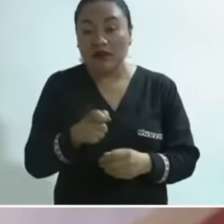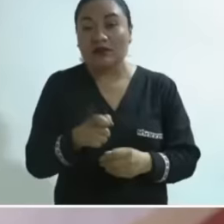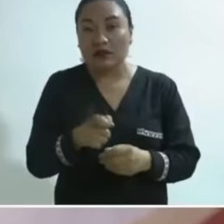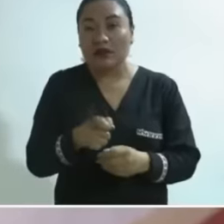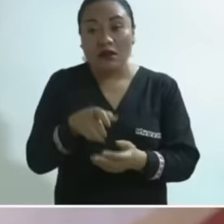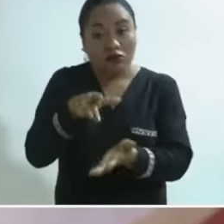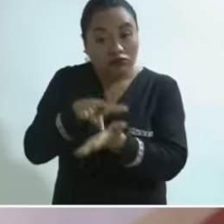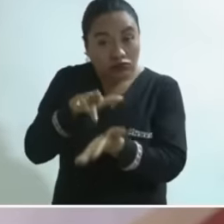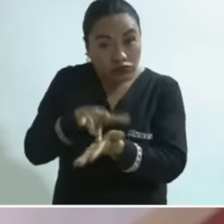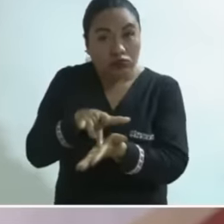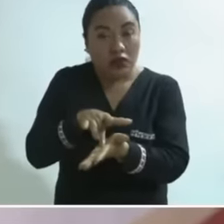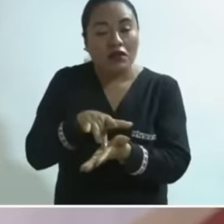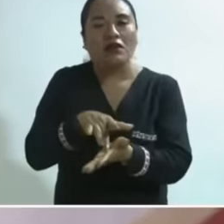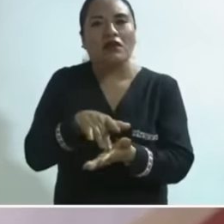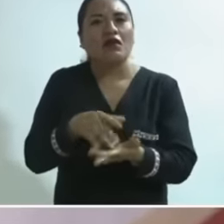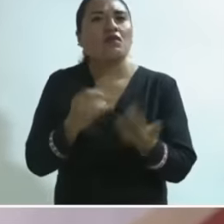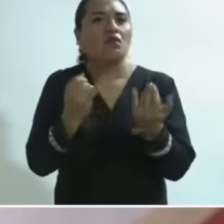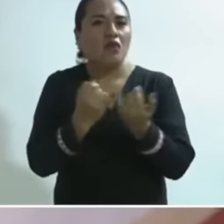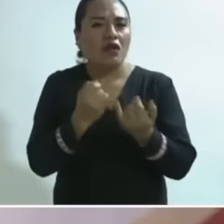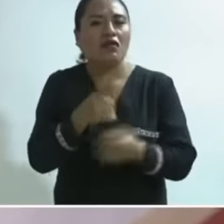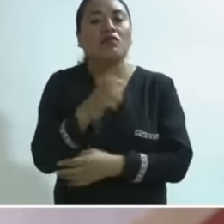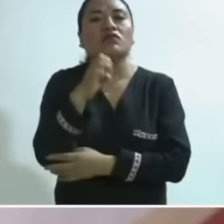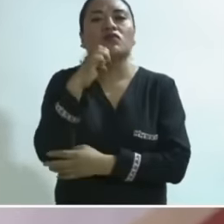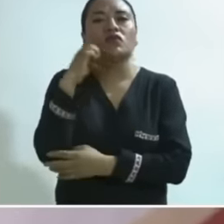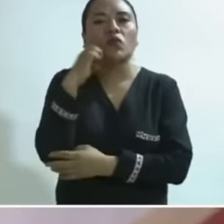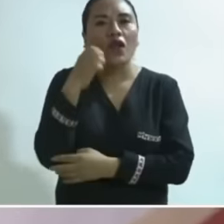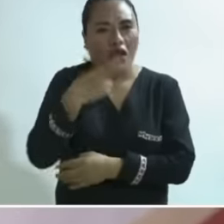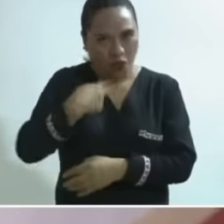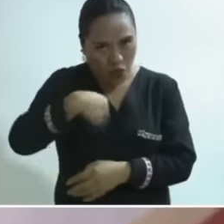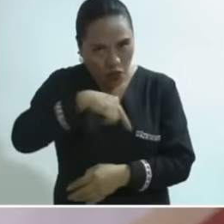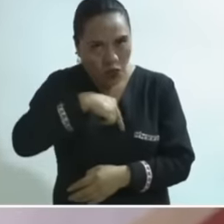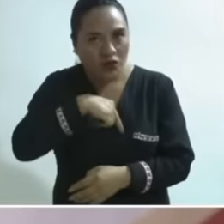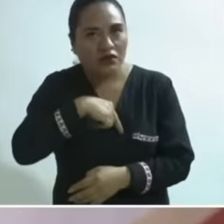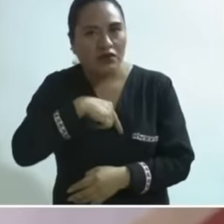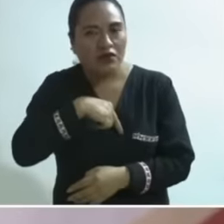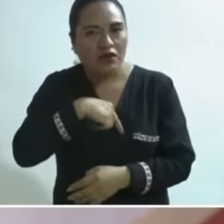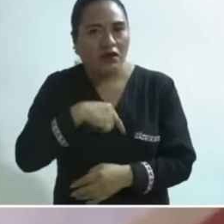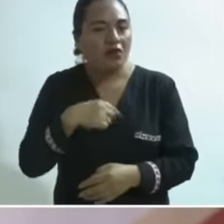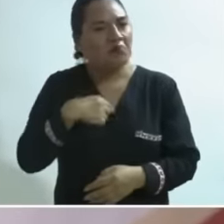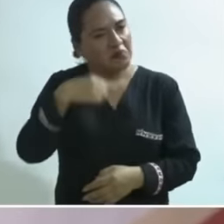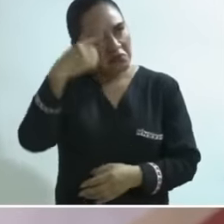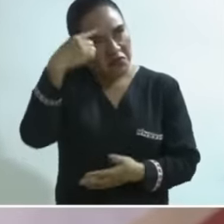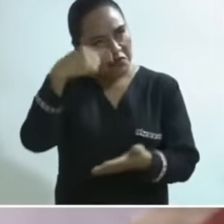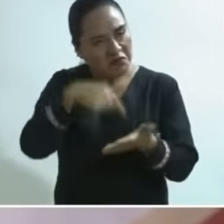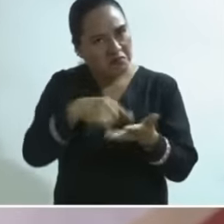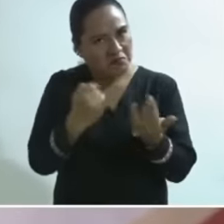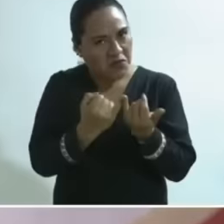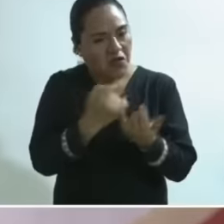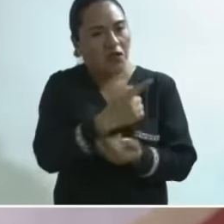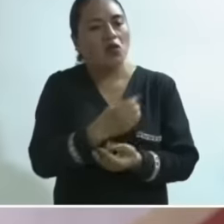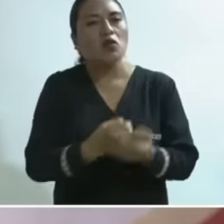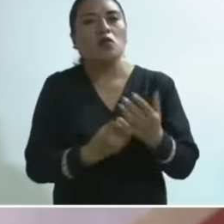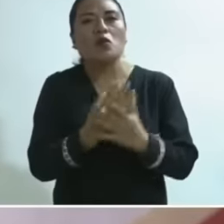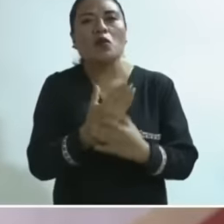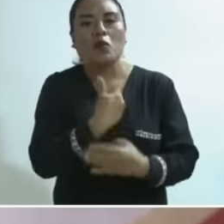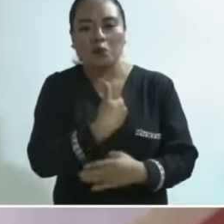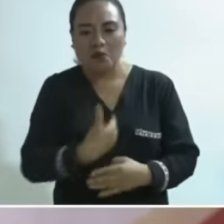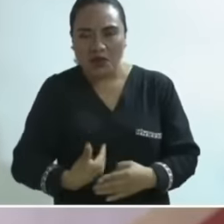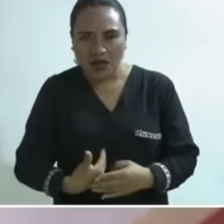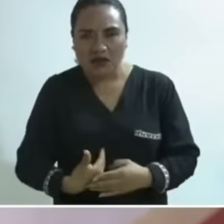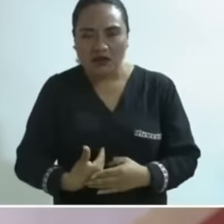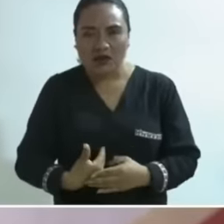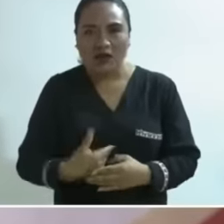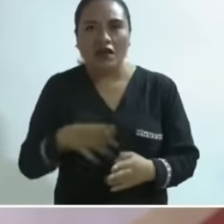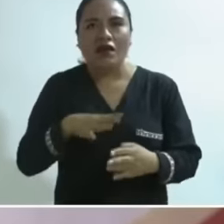dio inicio también a La Escuela Es Nuestra y también creo, presidente, al nuevo programa que tiene de